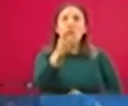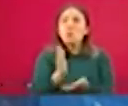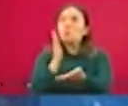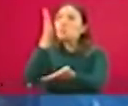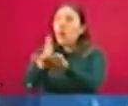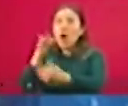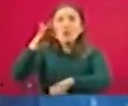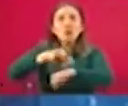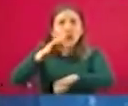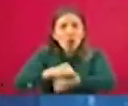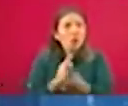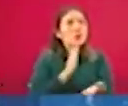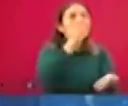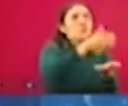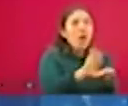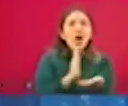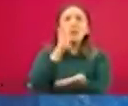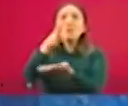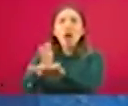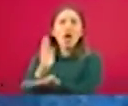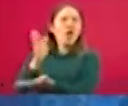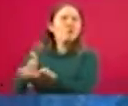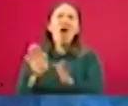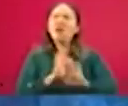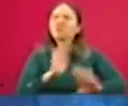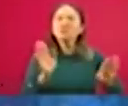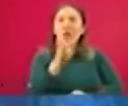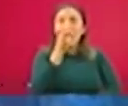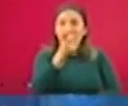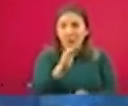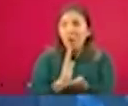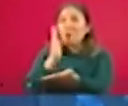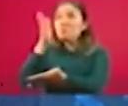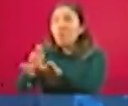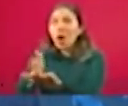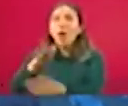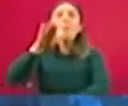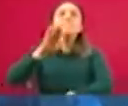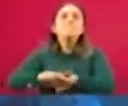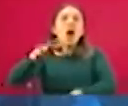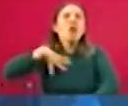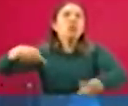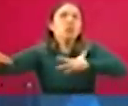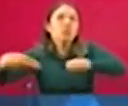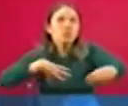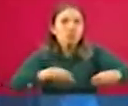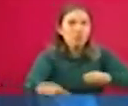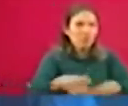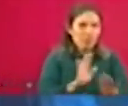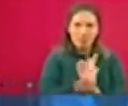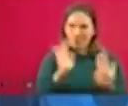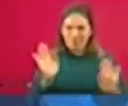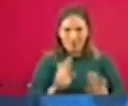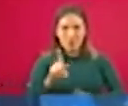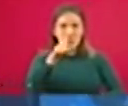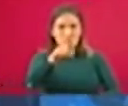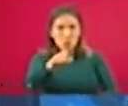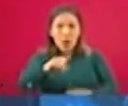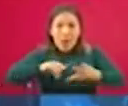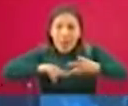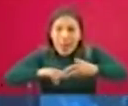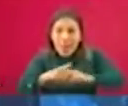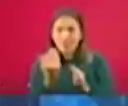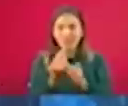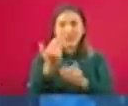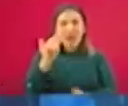duración, situación que todavía no está demostrada científicamente, pero todos pensamos que así ocurrirá, eso nos va a permitir